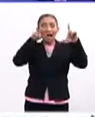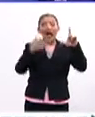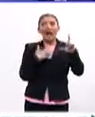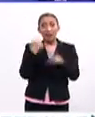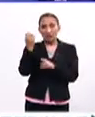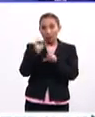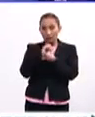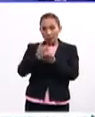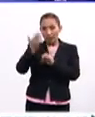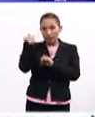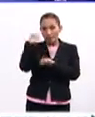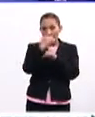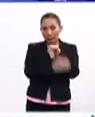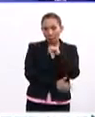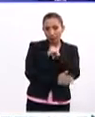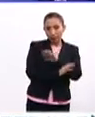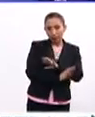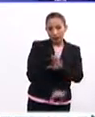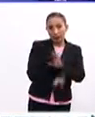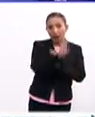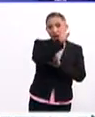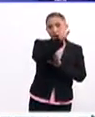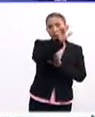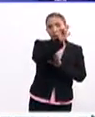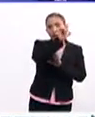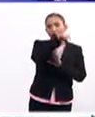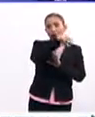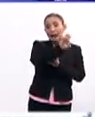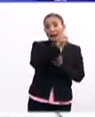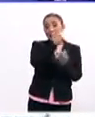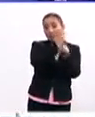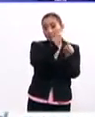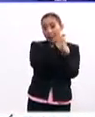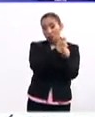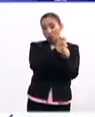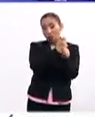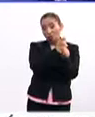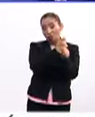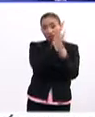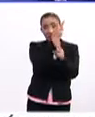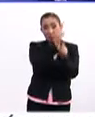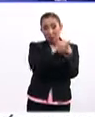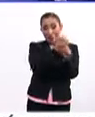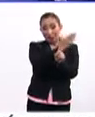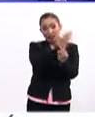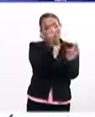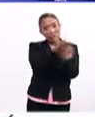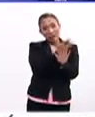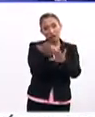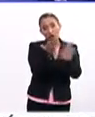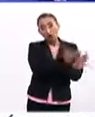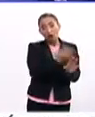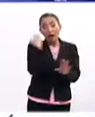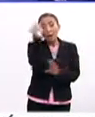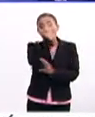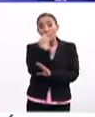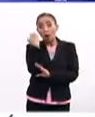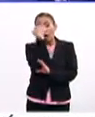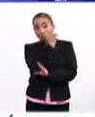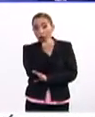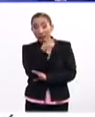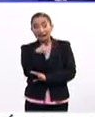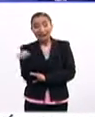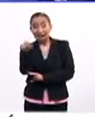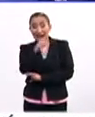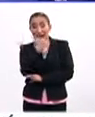la semana pasada concluimos el bloque 1, el primer trimestre, con un proceso de evaluación, y